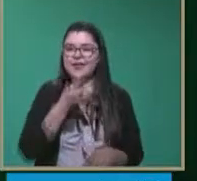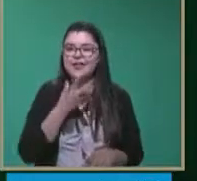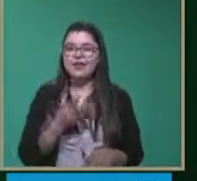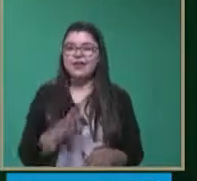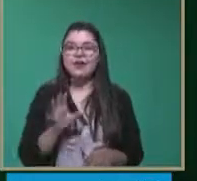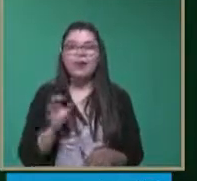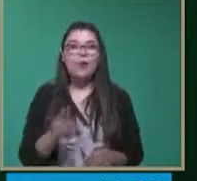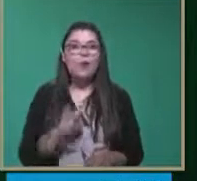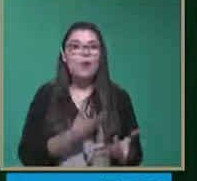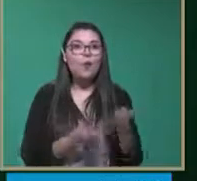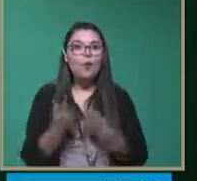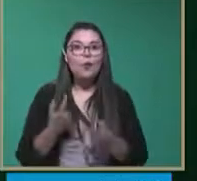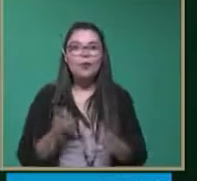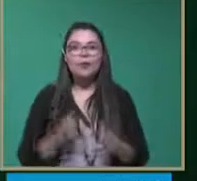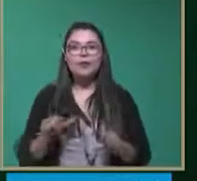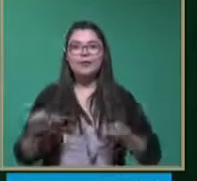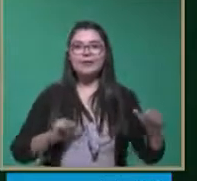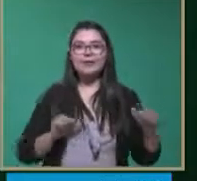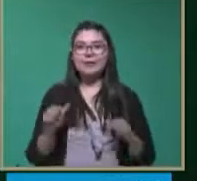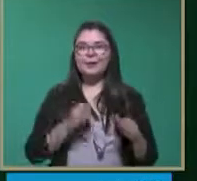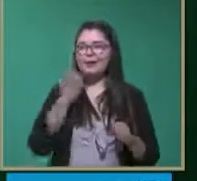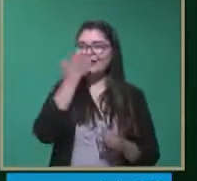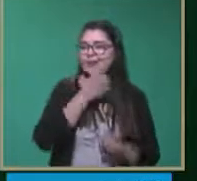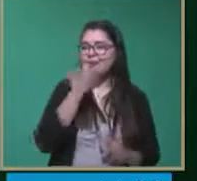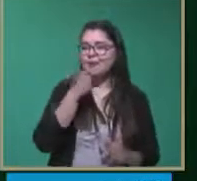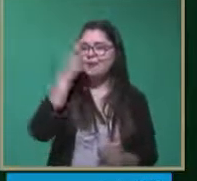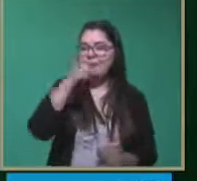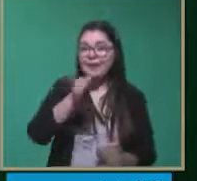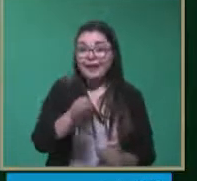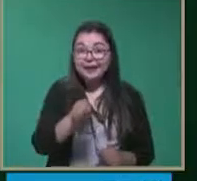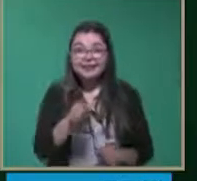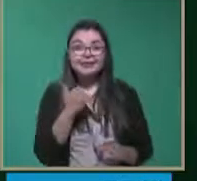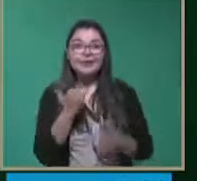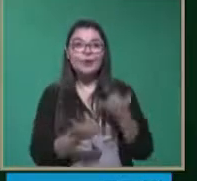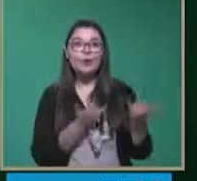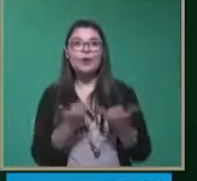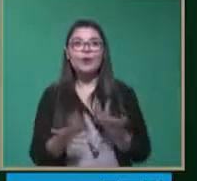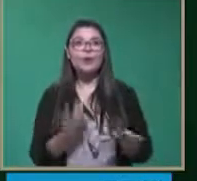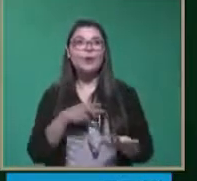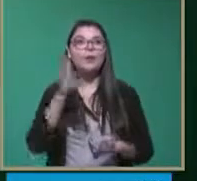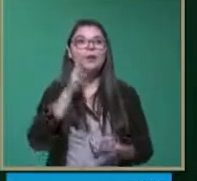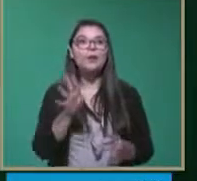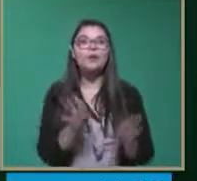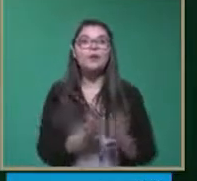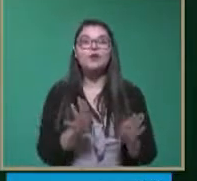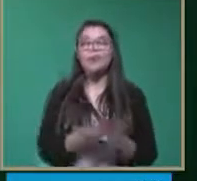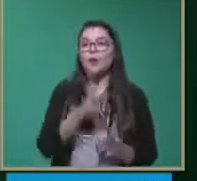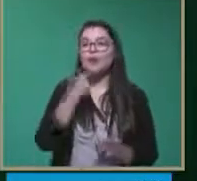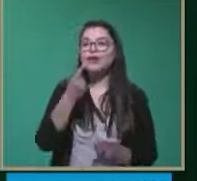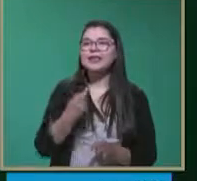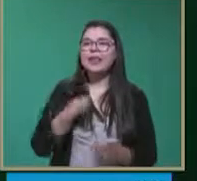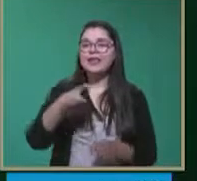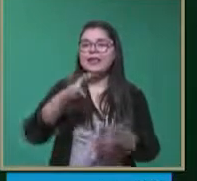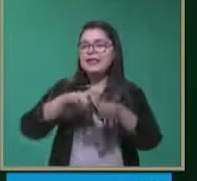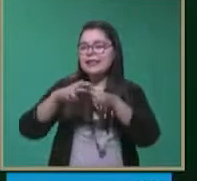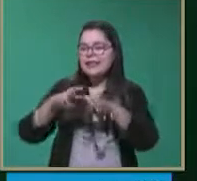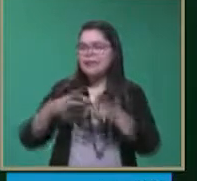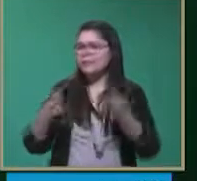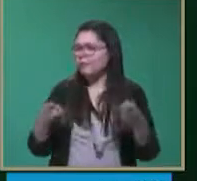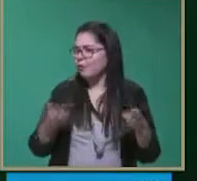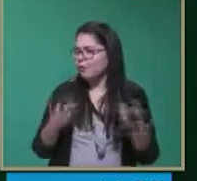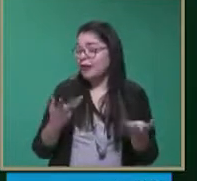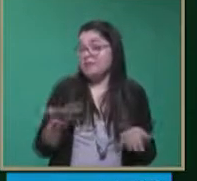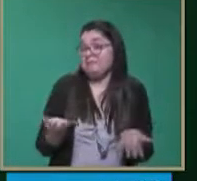algunas actividades de la escuela. Para este juego que se llama las sillas musicales, ¿qué se debe de